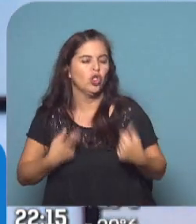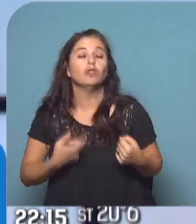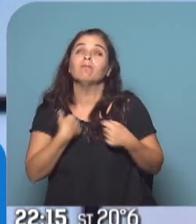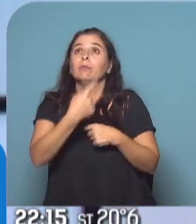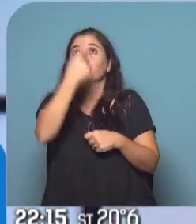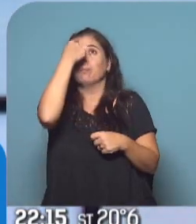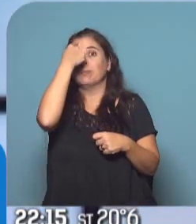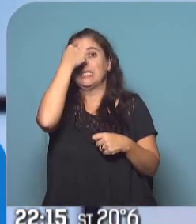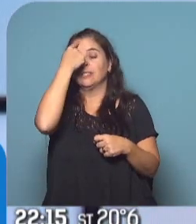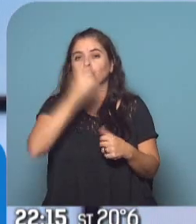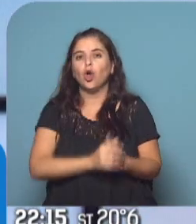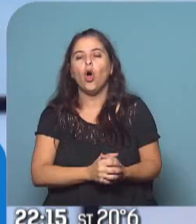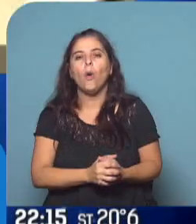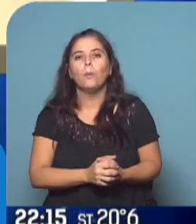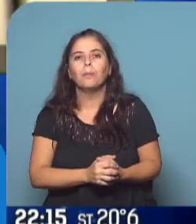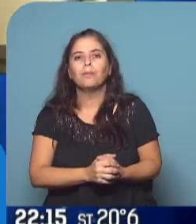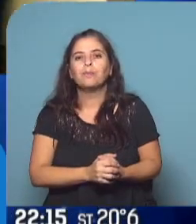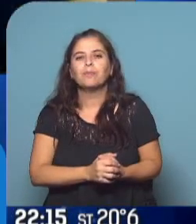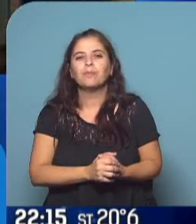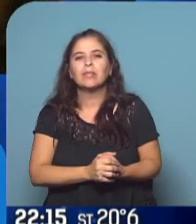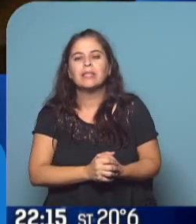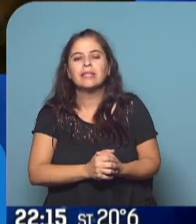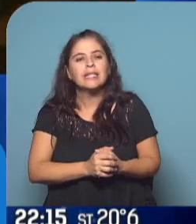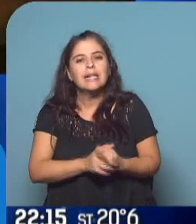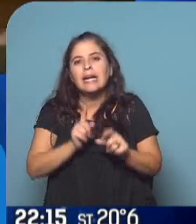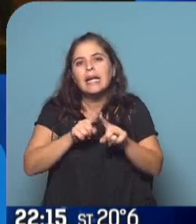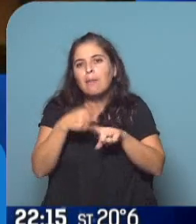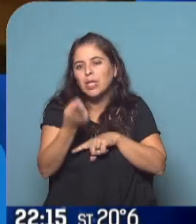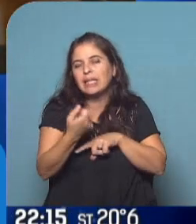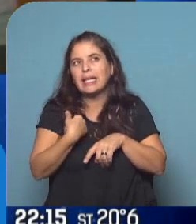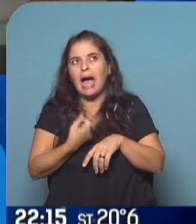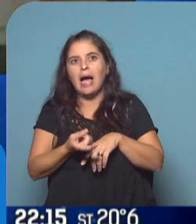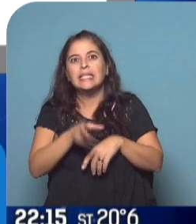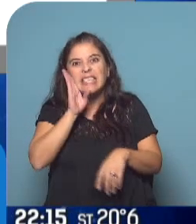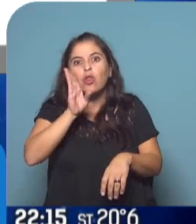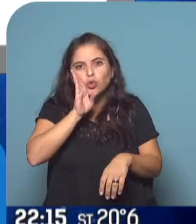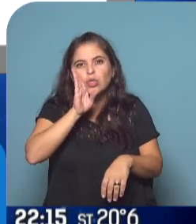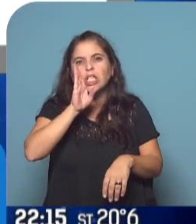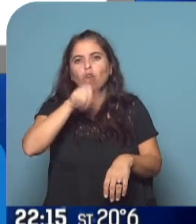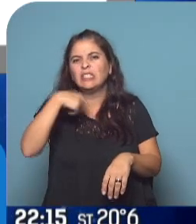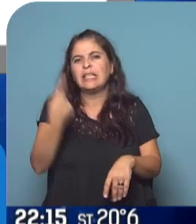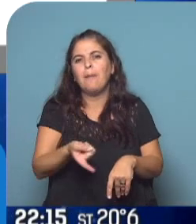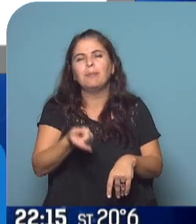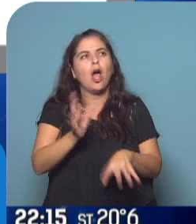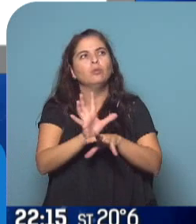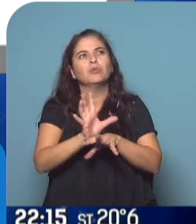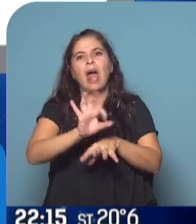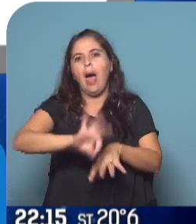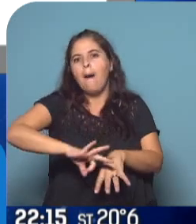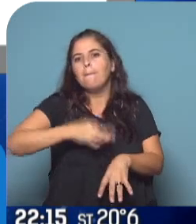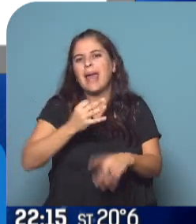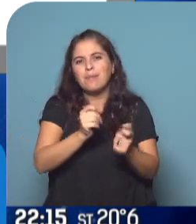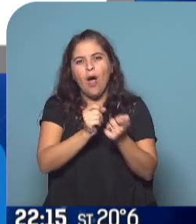que premia, sí, de alguna manera premia y no recibe. Algo que siempre hizo Estados Unidos. Estados Unidos, por ejemplo, recuerdo cuando